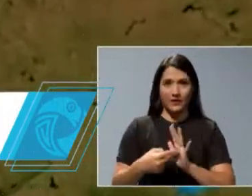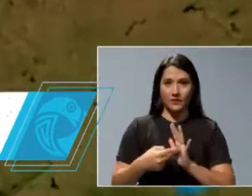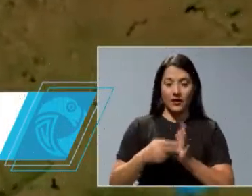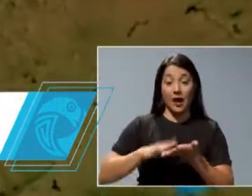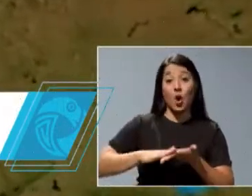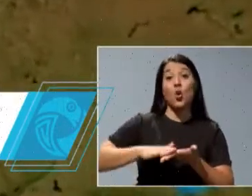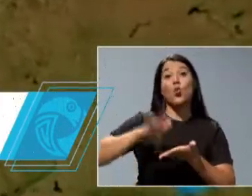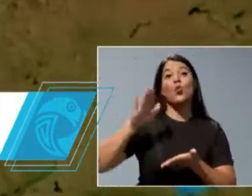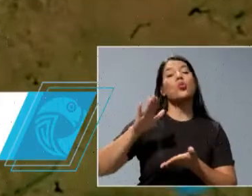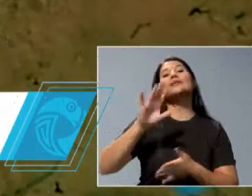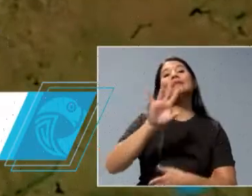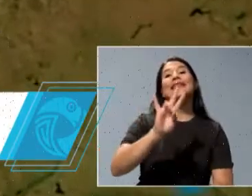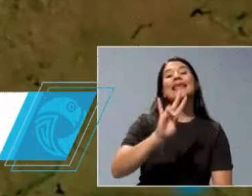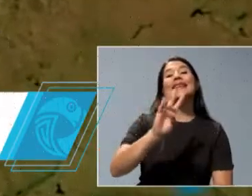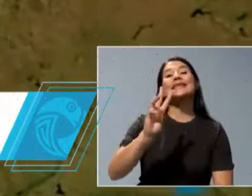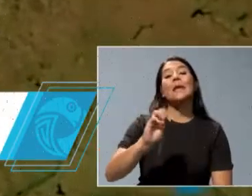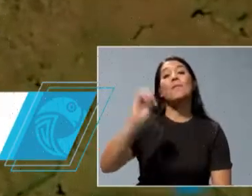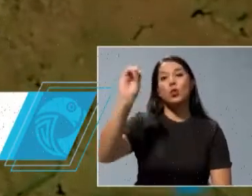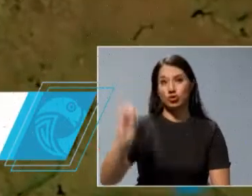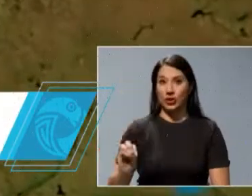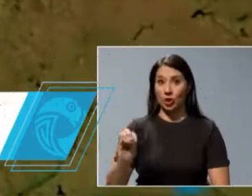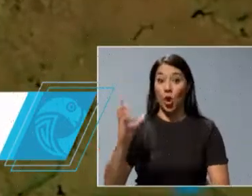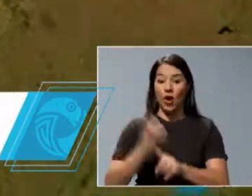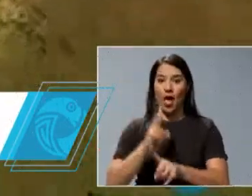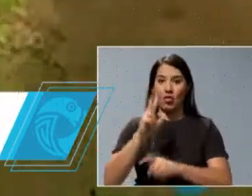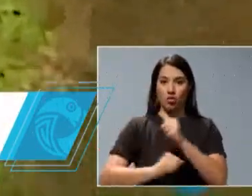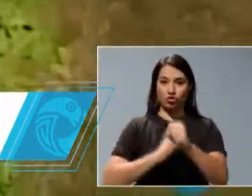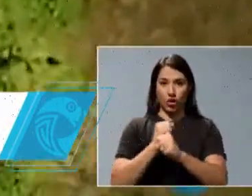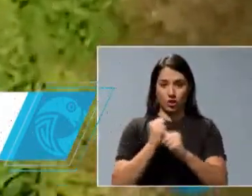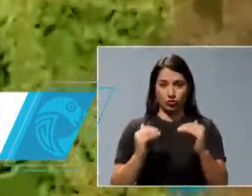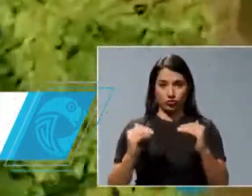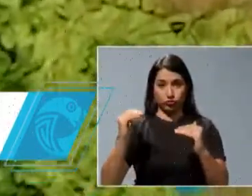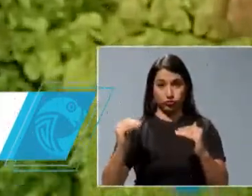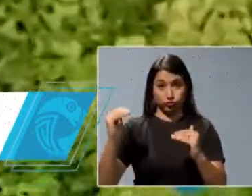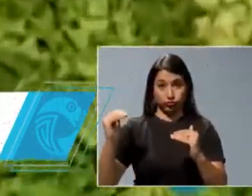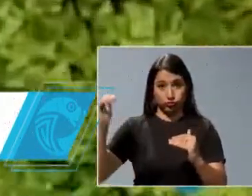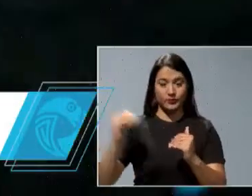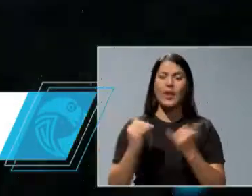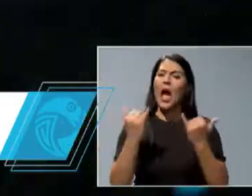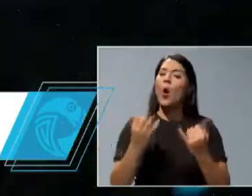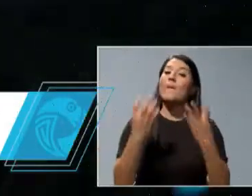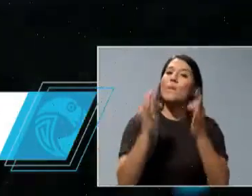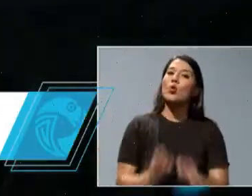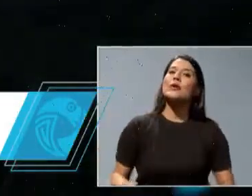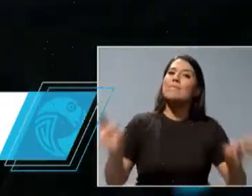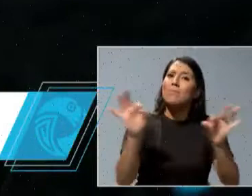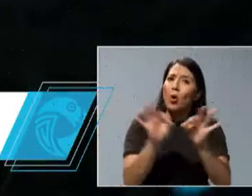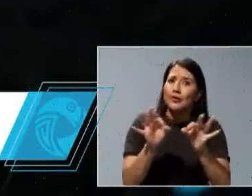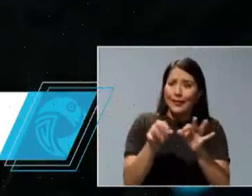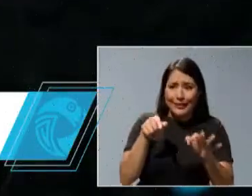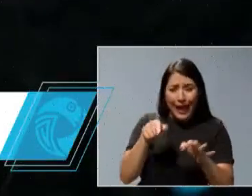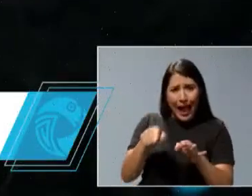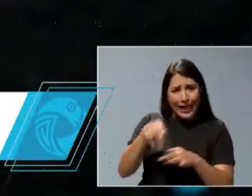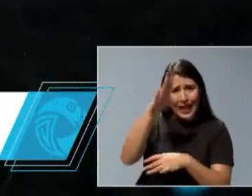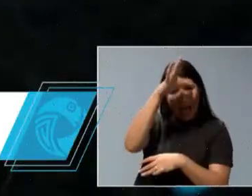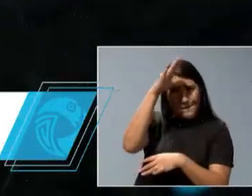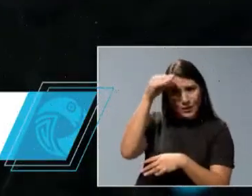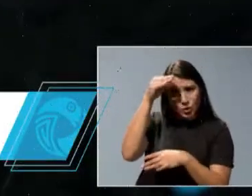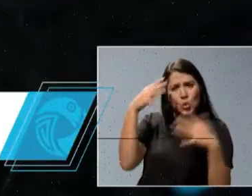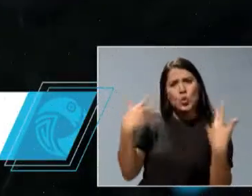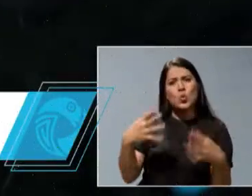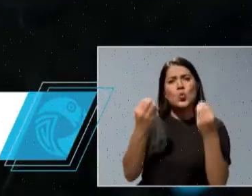un 76%. Hay que recordar que la selva tropical del Amazonas es vital para el planeta porque suministra humedad a